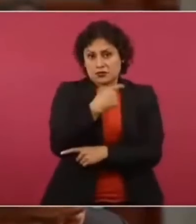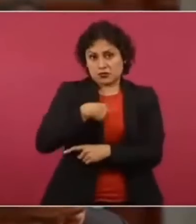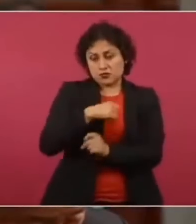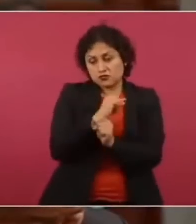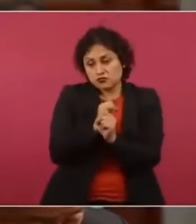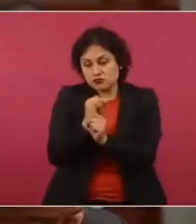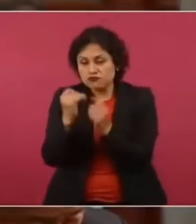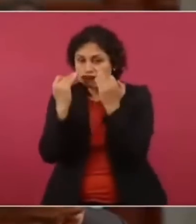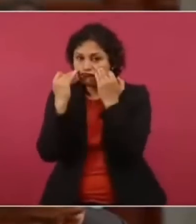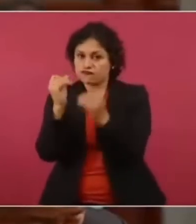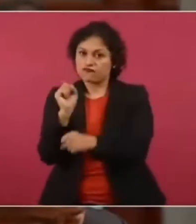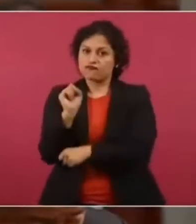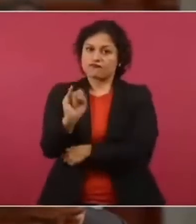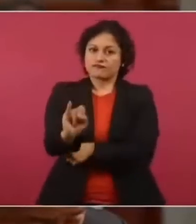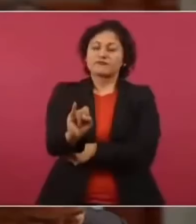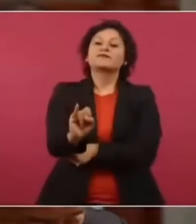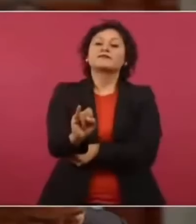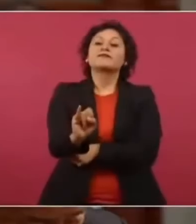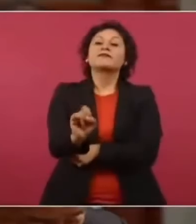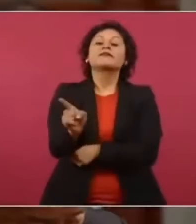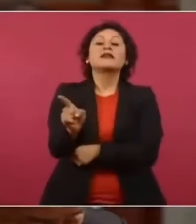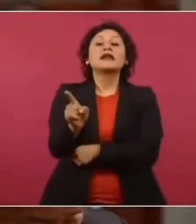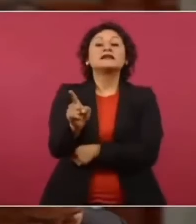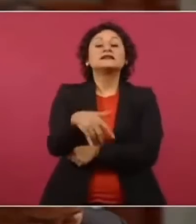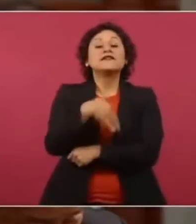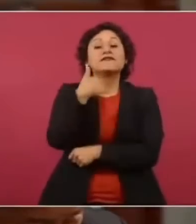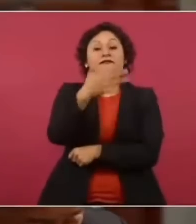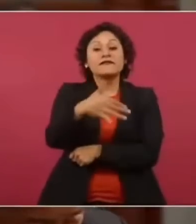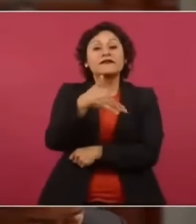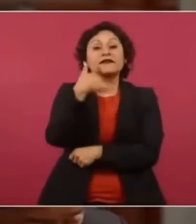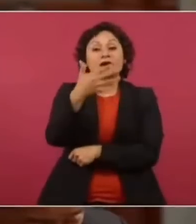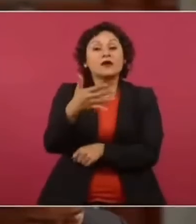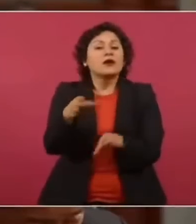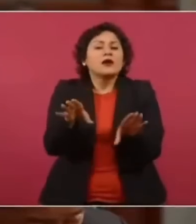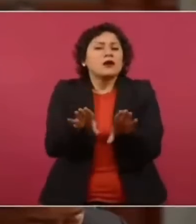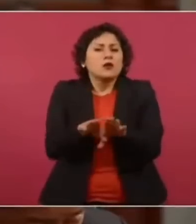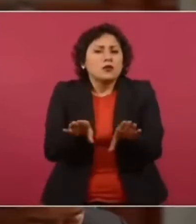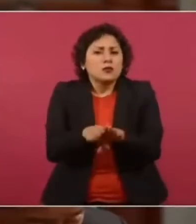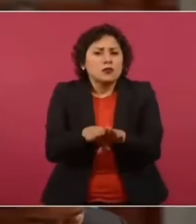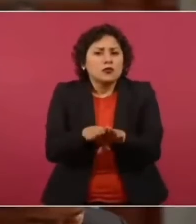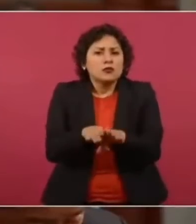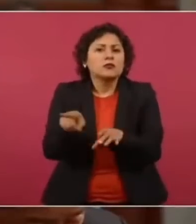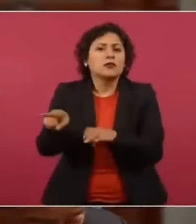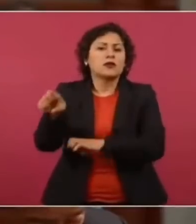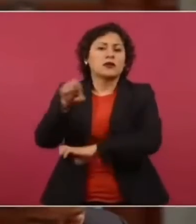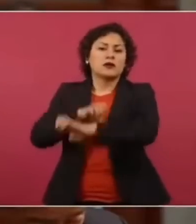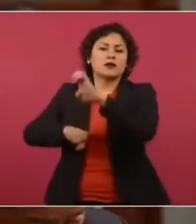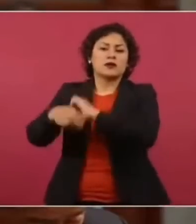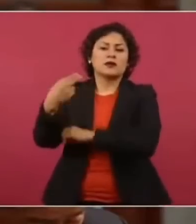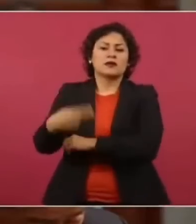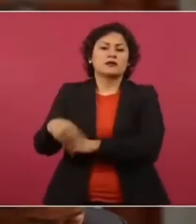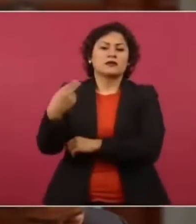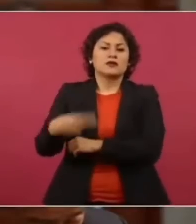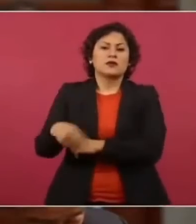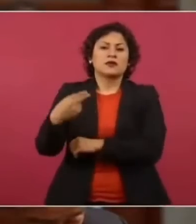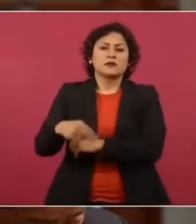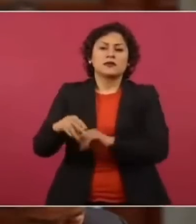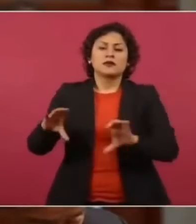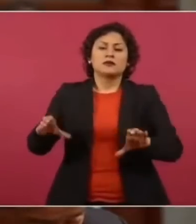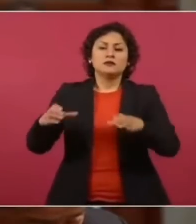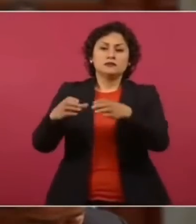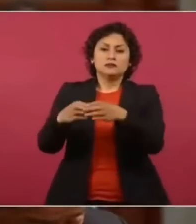comprobar. Este fraude, señor presidente, se realiza a través de una empresa llamada Corporativo Rancho San